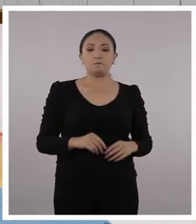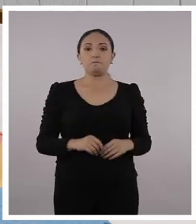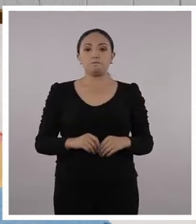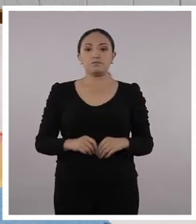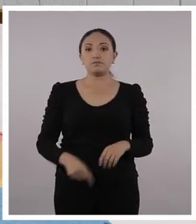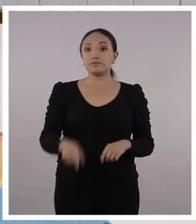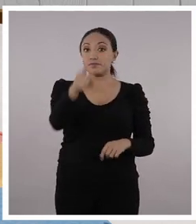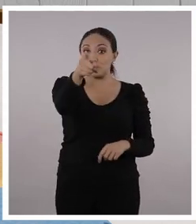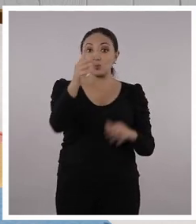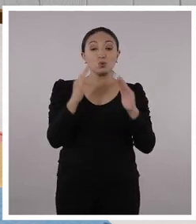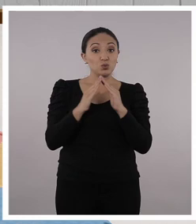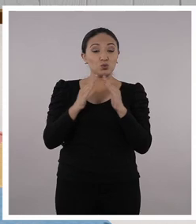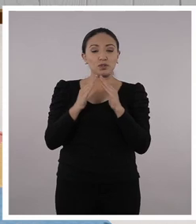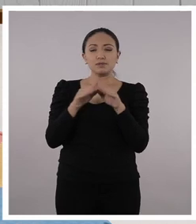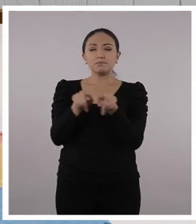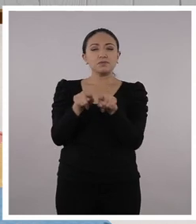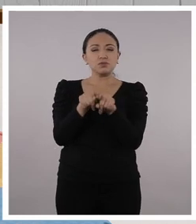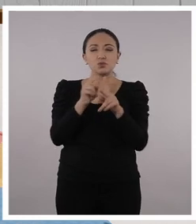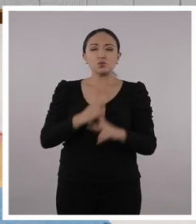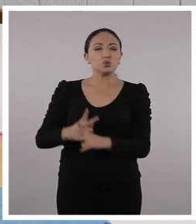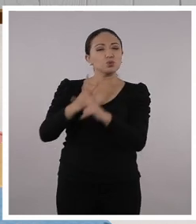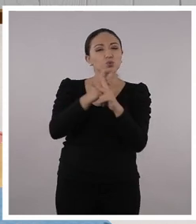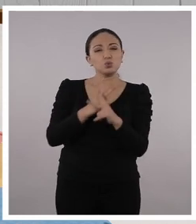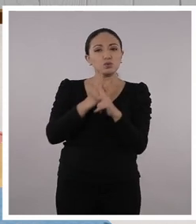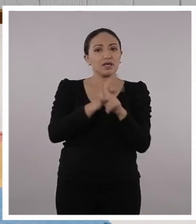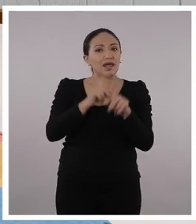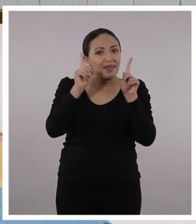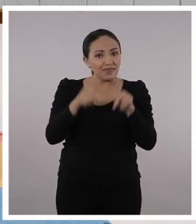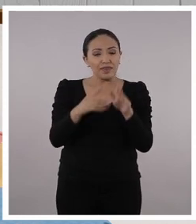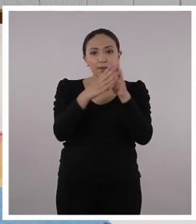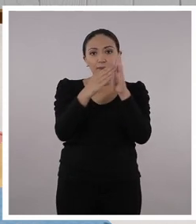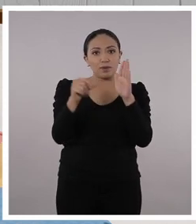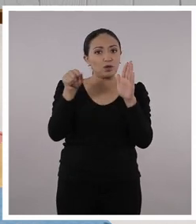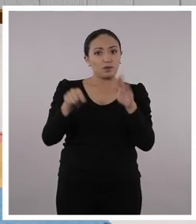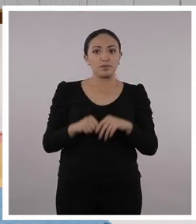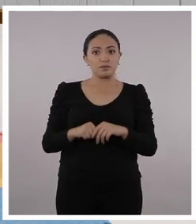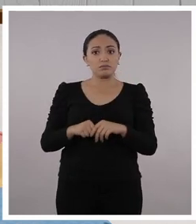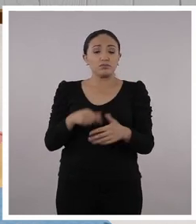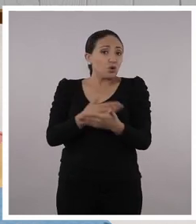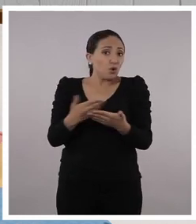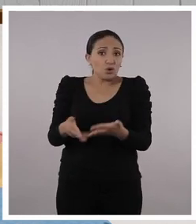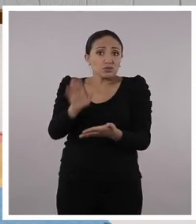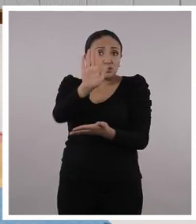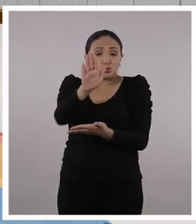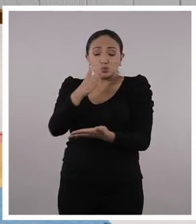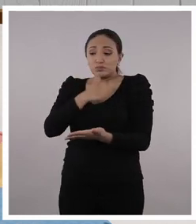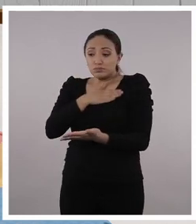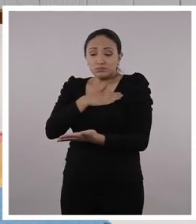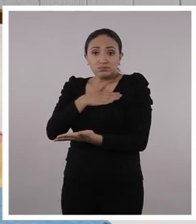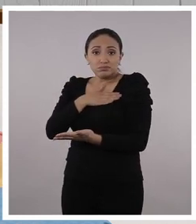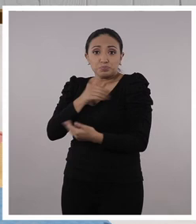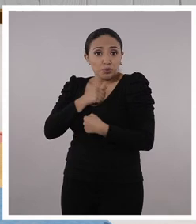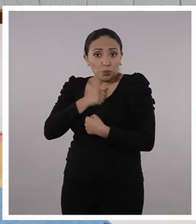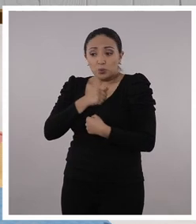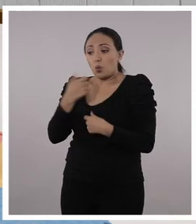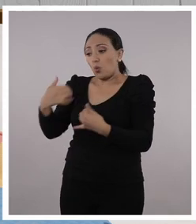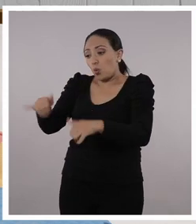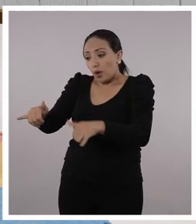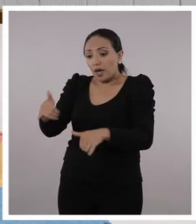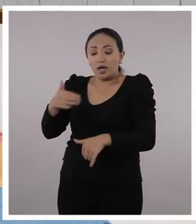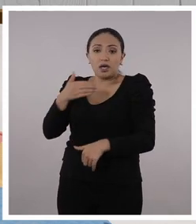pendientes. Así que ustedes en casa, con mucho cuidado, repliquen estos ejercicios, estimulen con cosas que tengan también, con unos